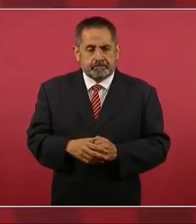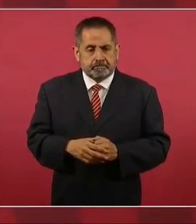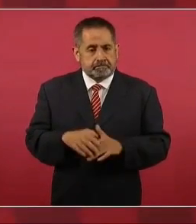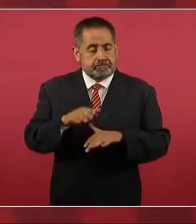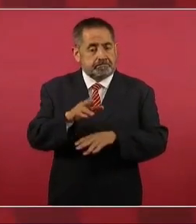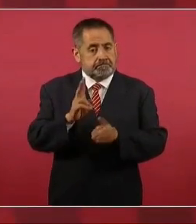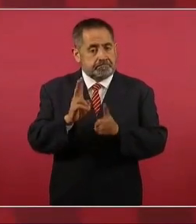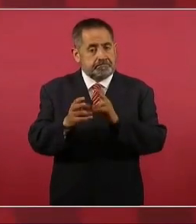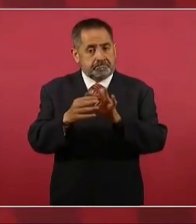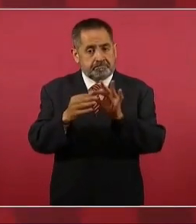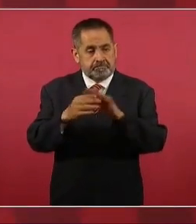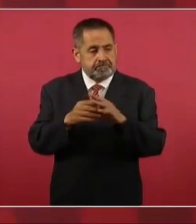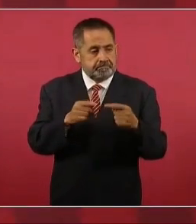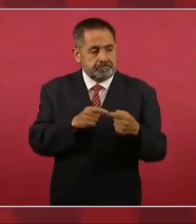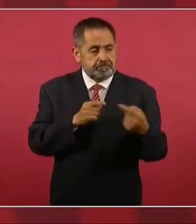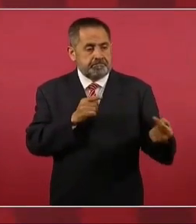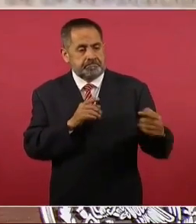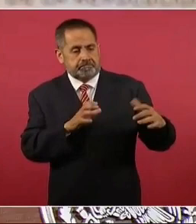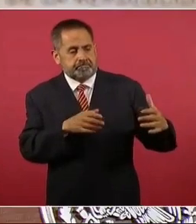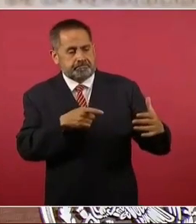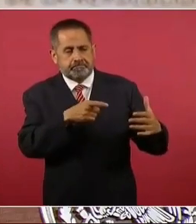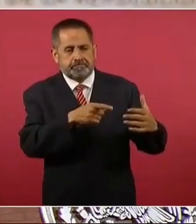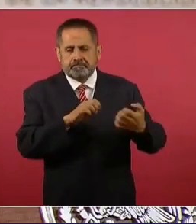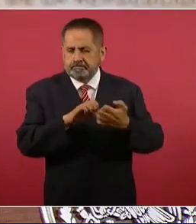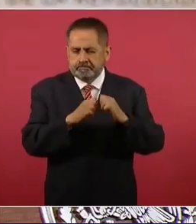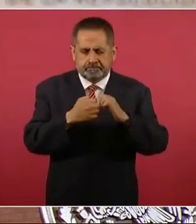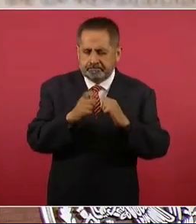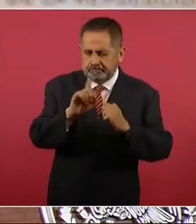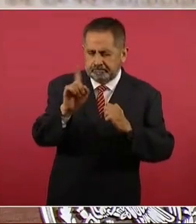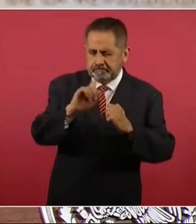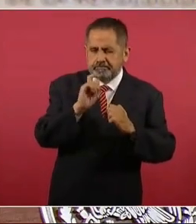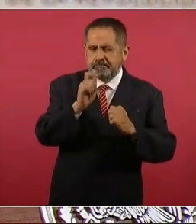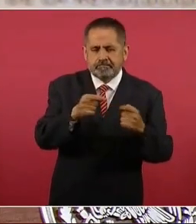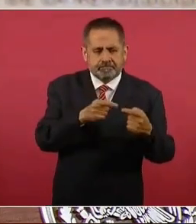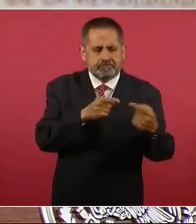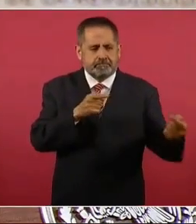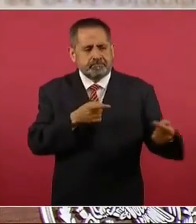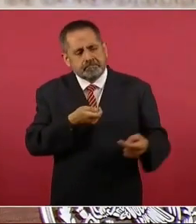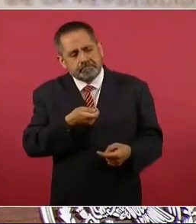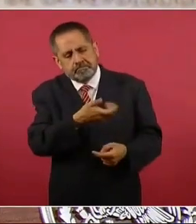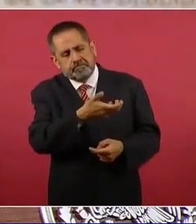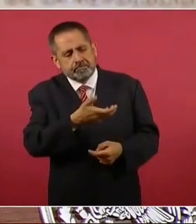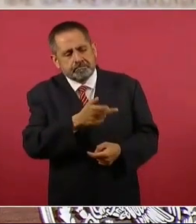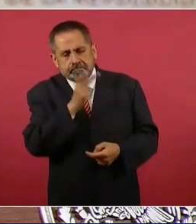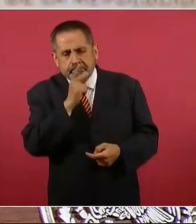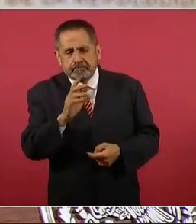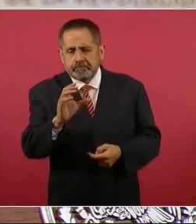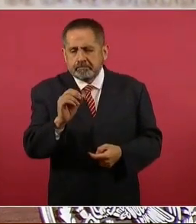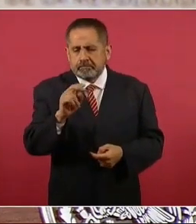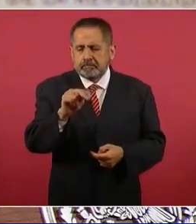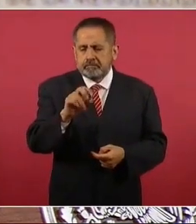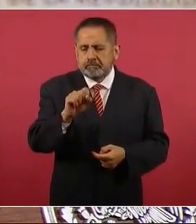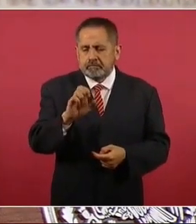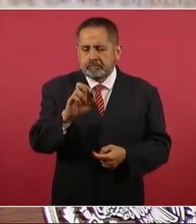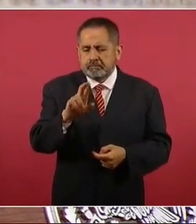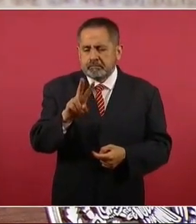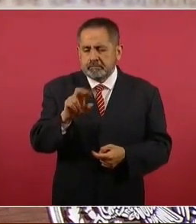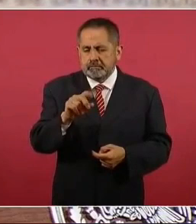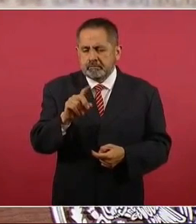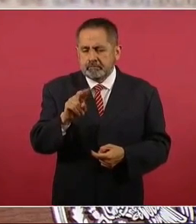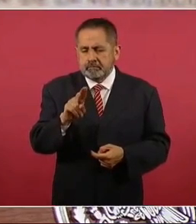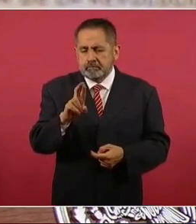hablar de nuestros adversarios, que no nuestros enemigos, pues es conservadurismo. Pero eso